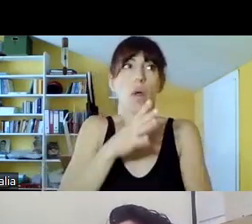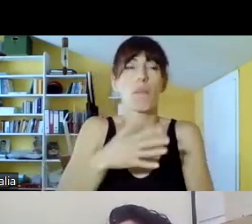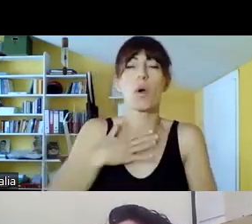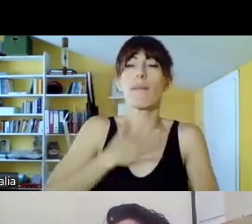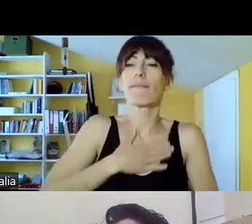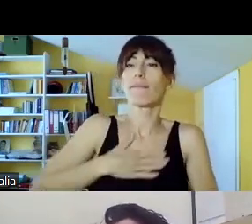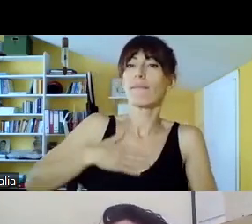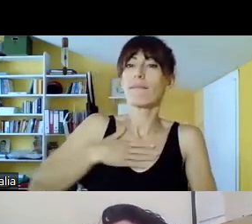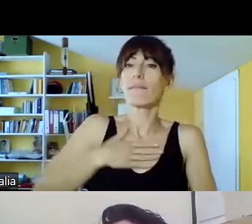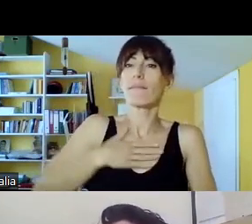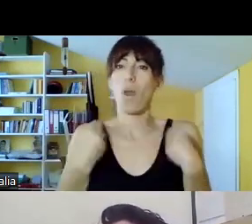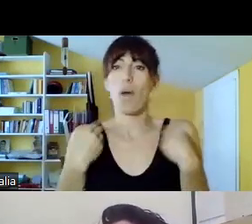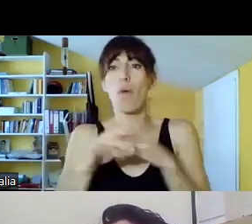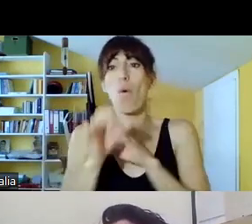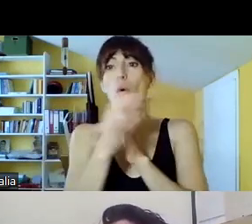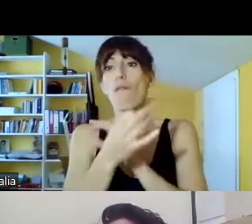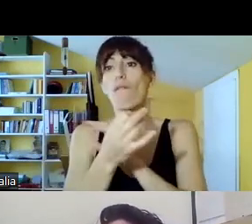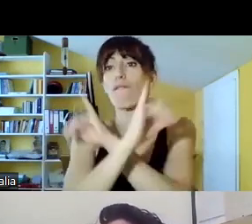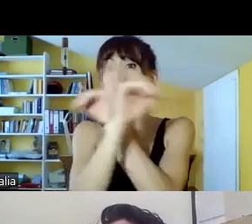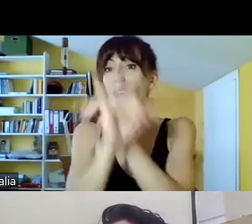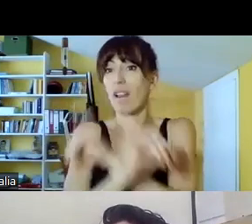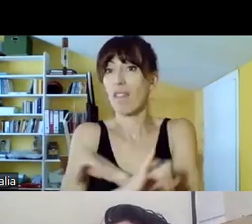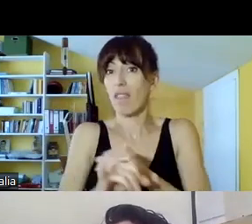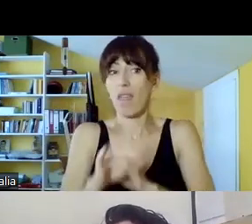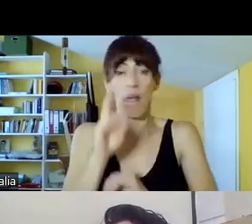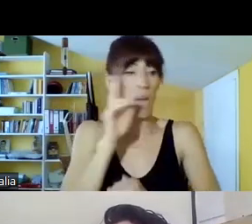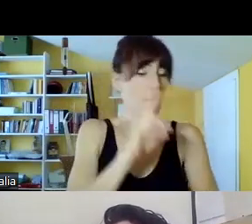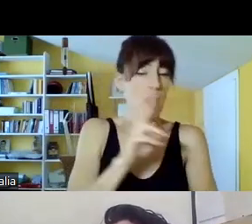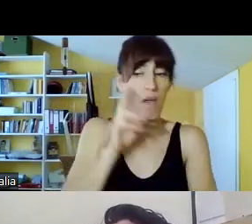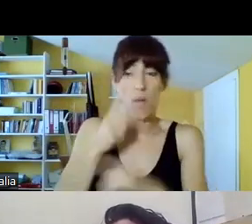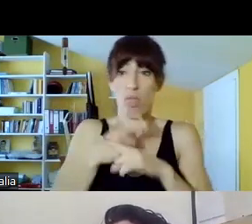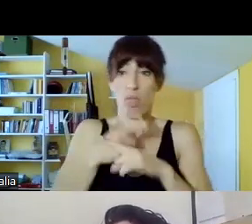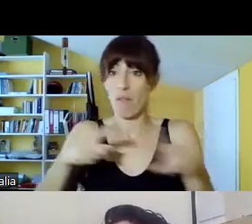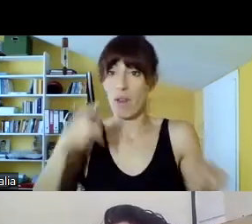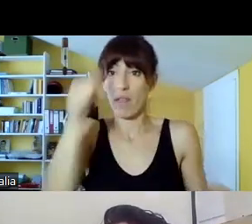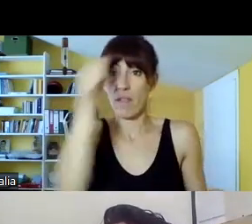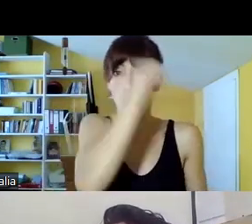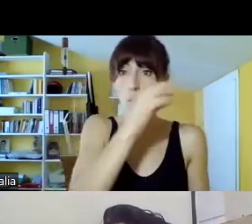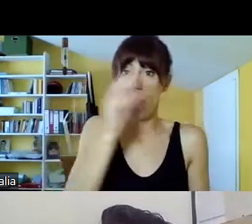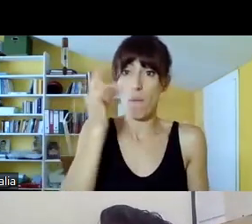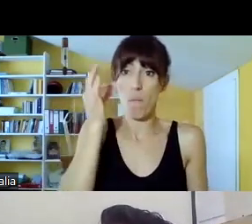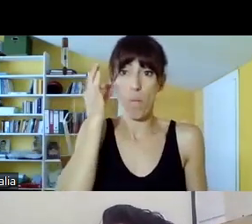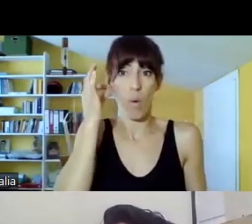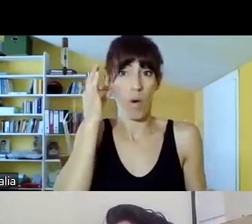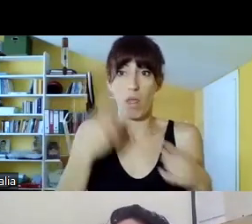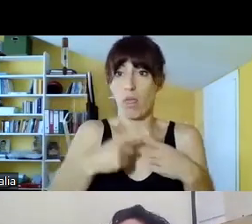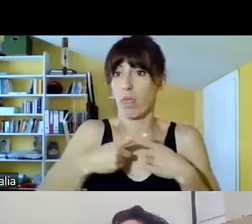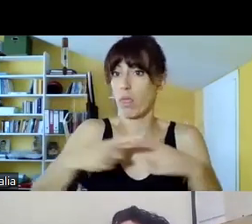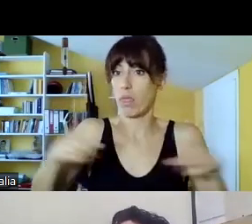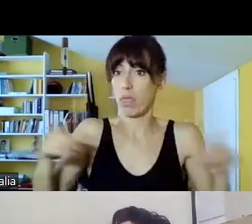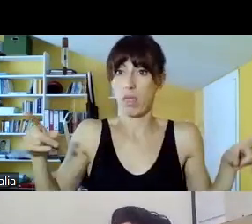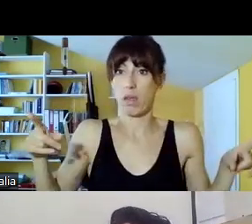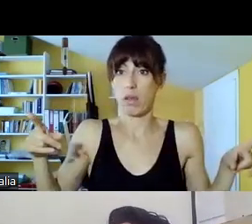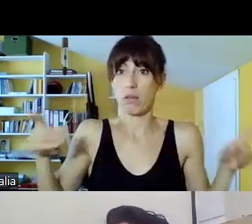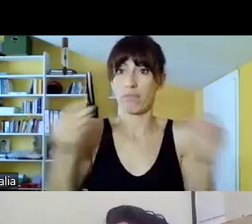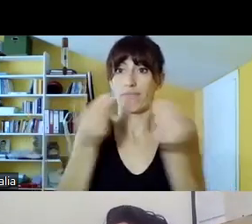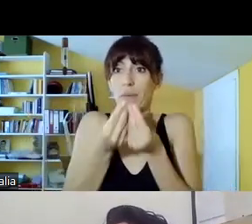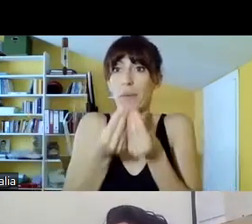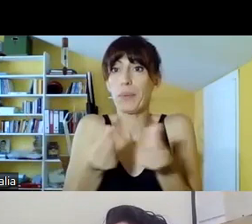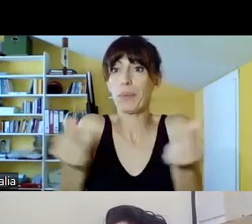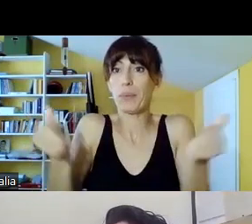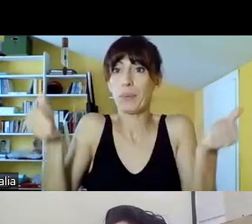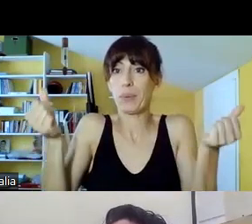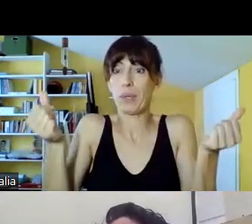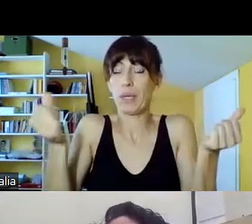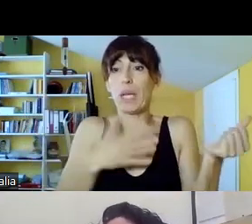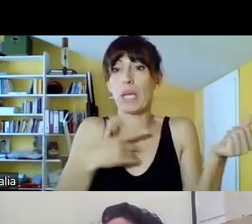o felicidad, se observa que las diferencias entre hombres y mujeres desaparecen. Con esto no quiero decir que las mujeres